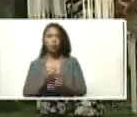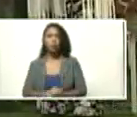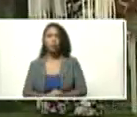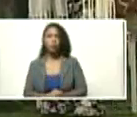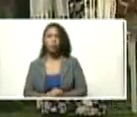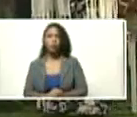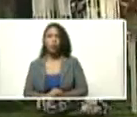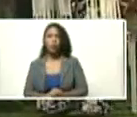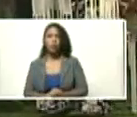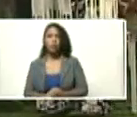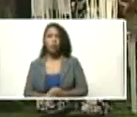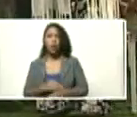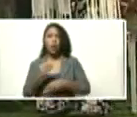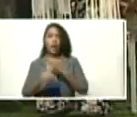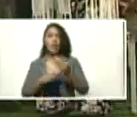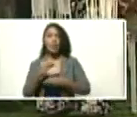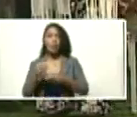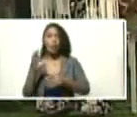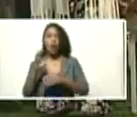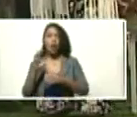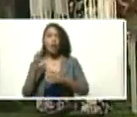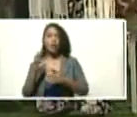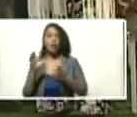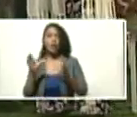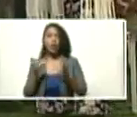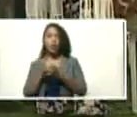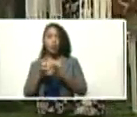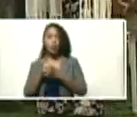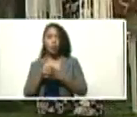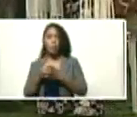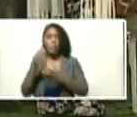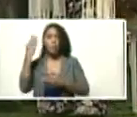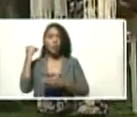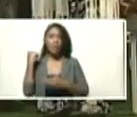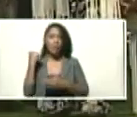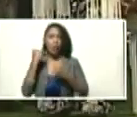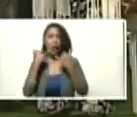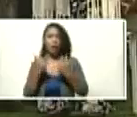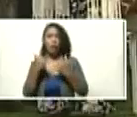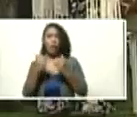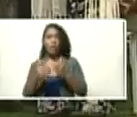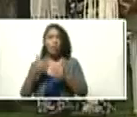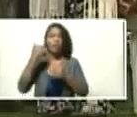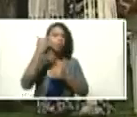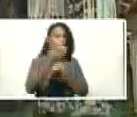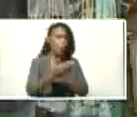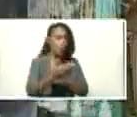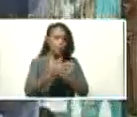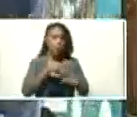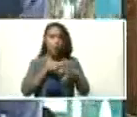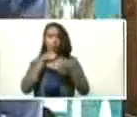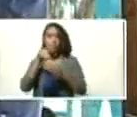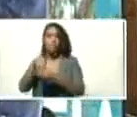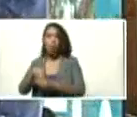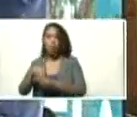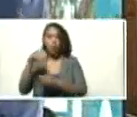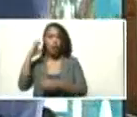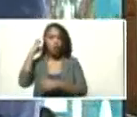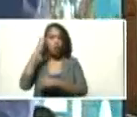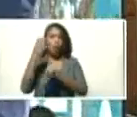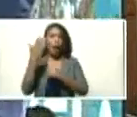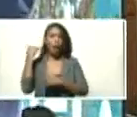lo que fuimos en la colonia y lo que fuimos poscolonia europea y de lo que